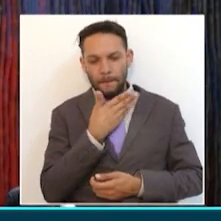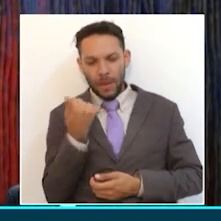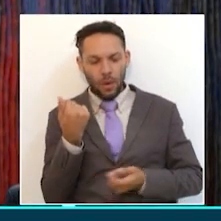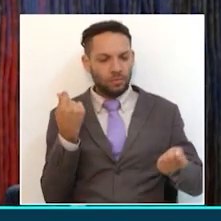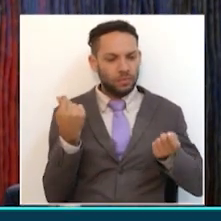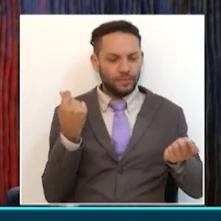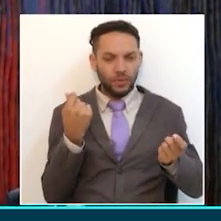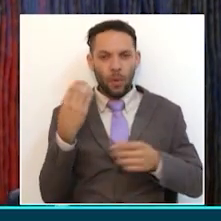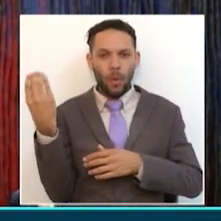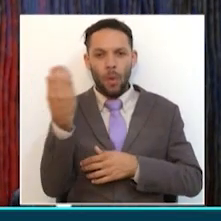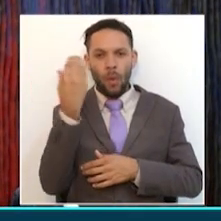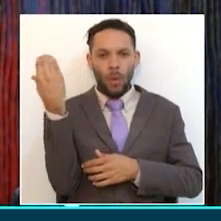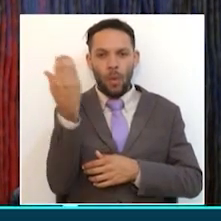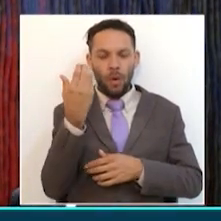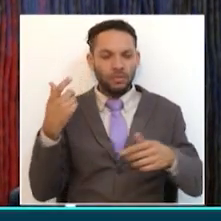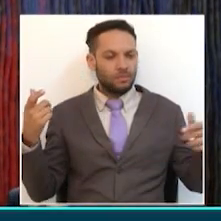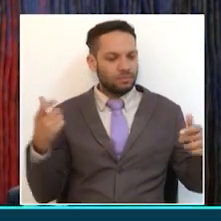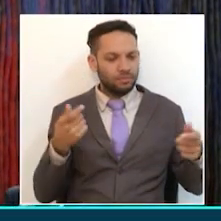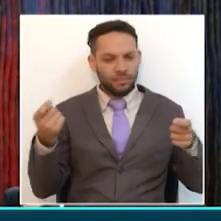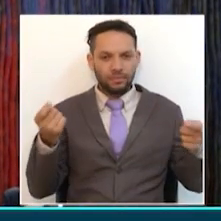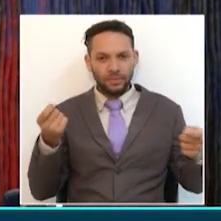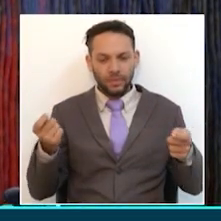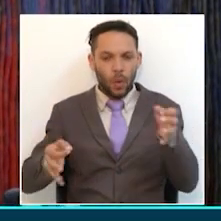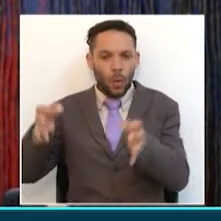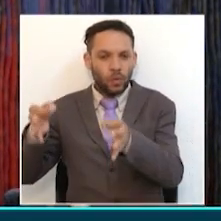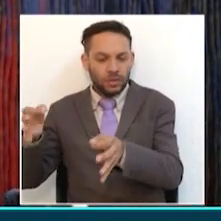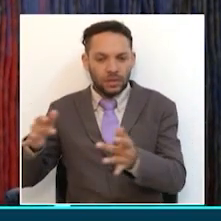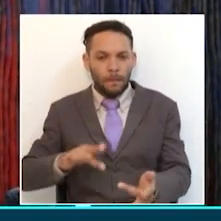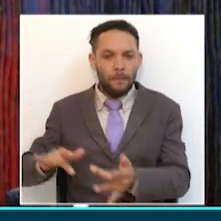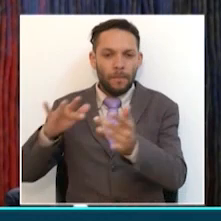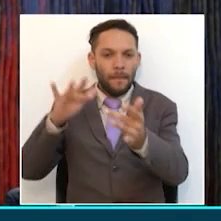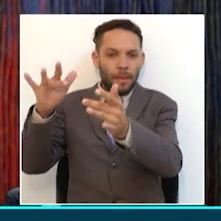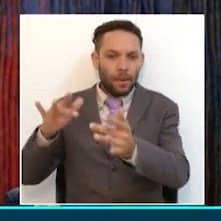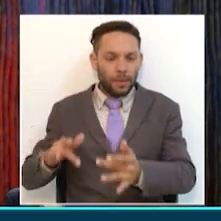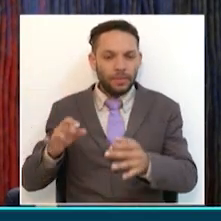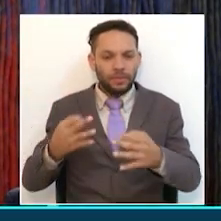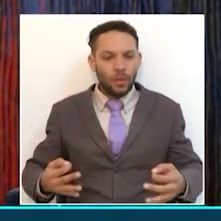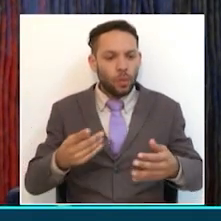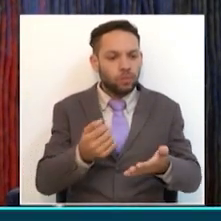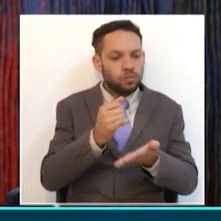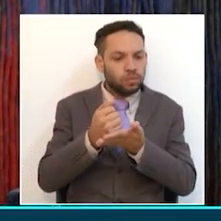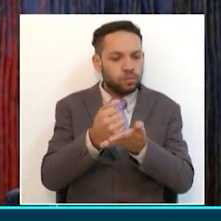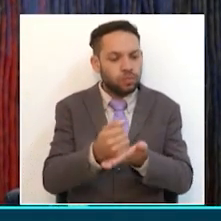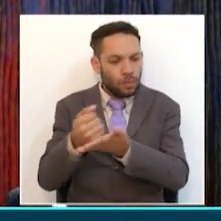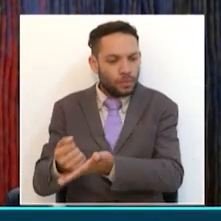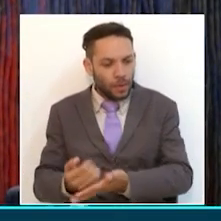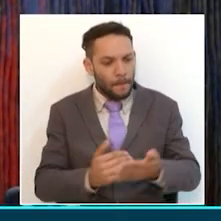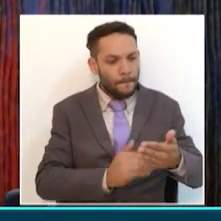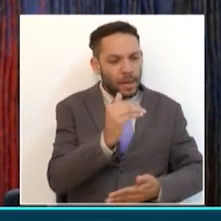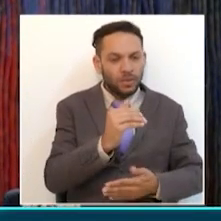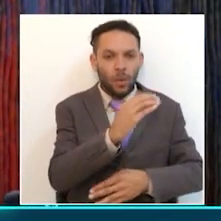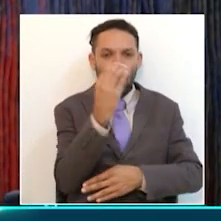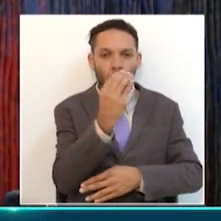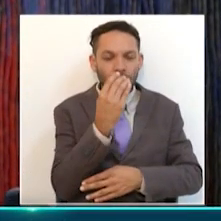más Colombia es menos injusticia. Más Colombia es menos pobreza. Más Colombia es